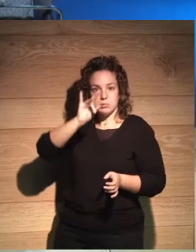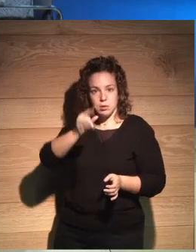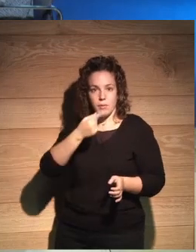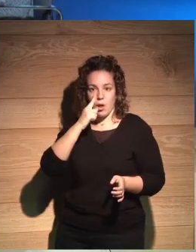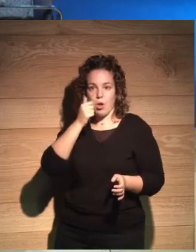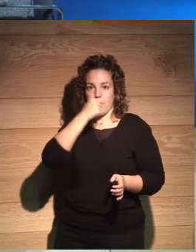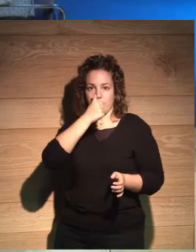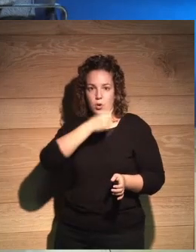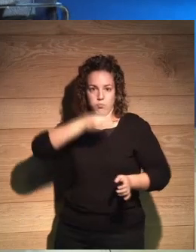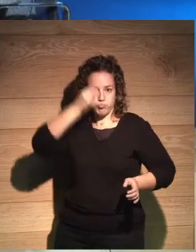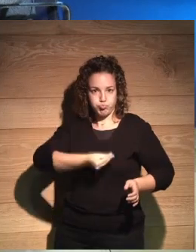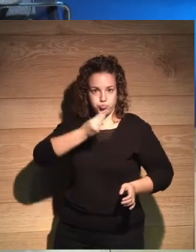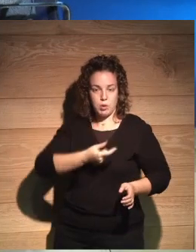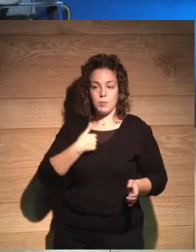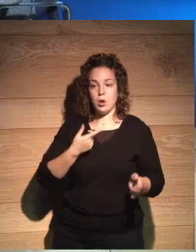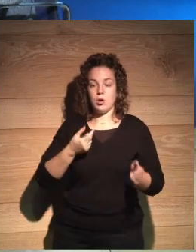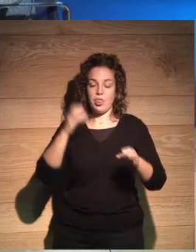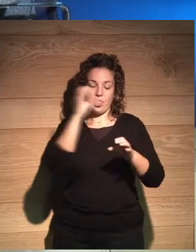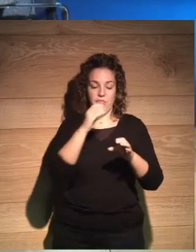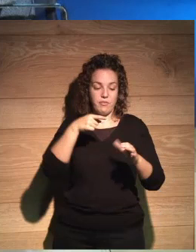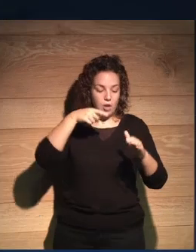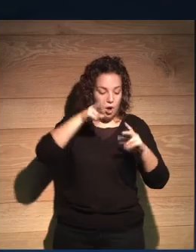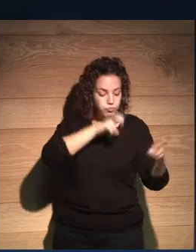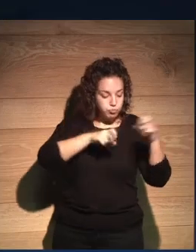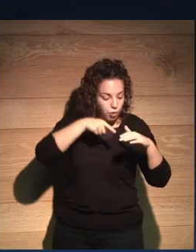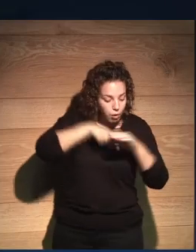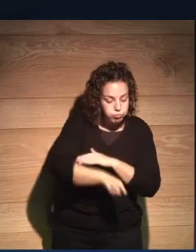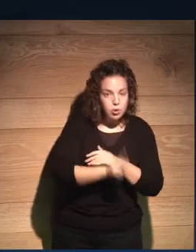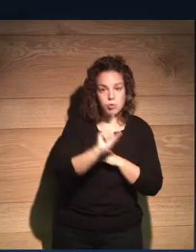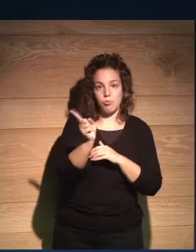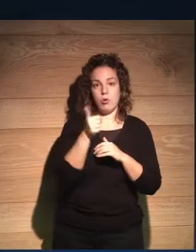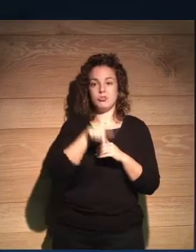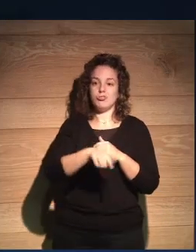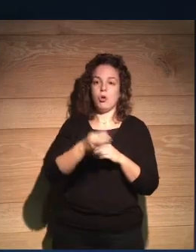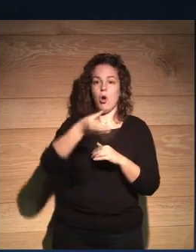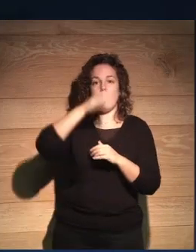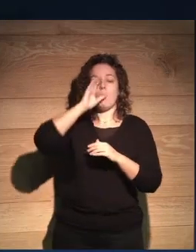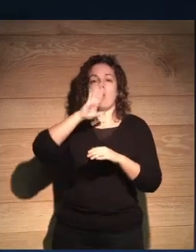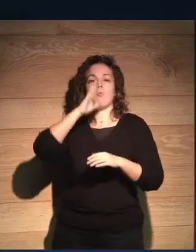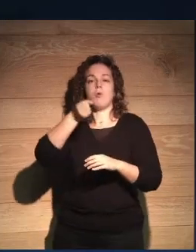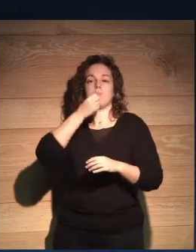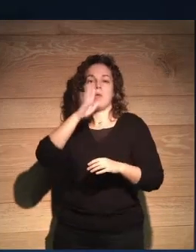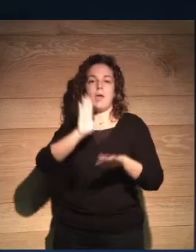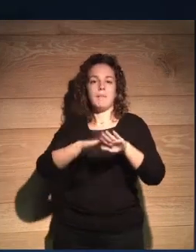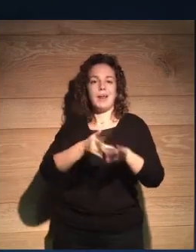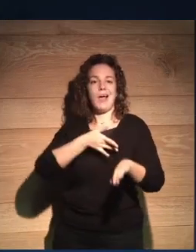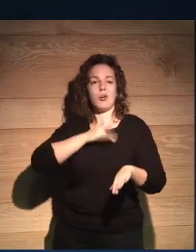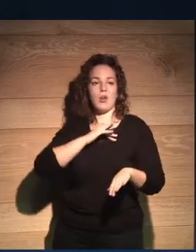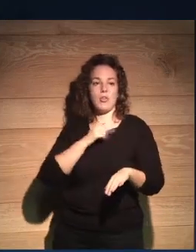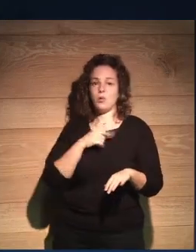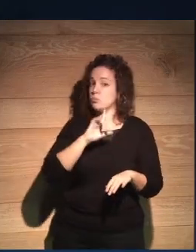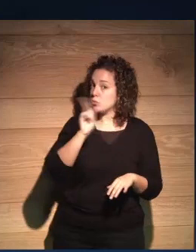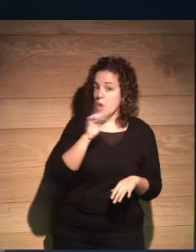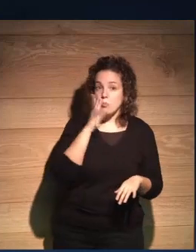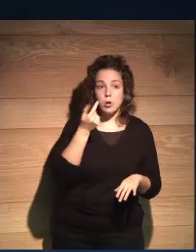vino. Pero no le busco las razones científicas, Antonio. No le digo, no, esto me lo tomo porque va a ser bueno para el corazón. No lo es. No te dices